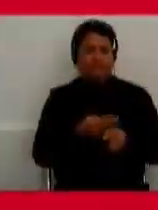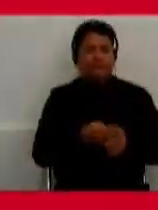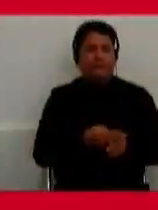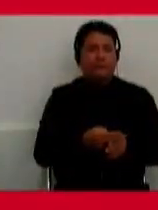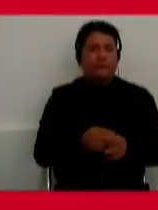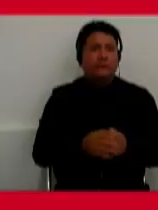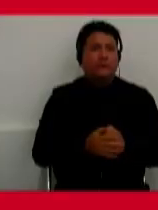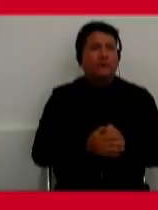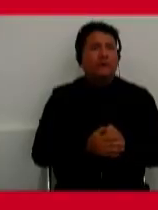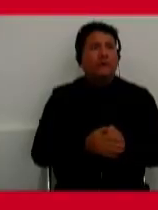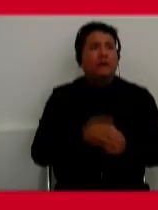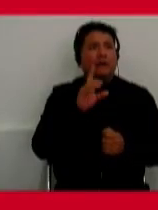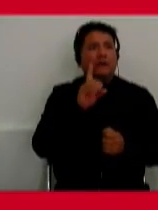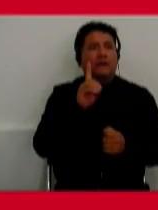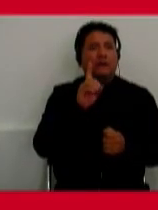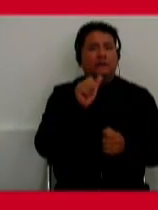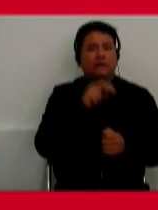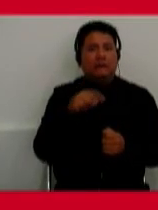Okay.